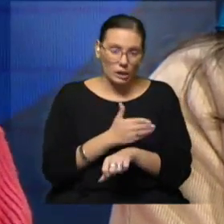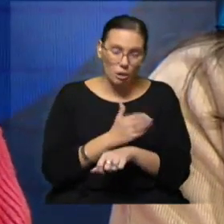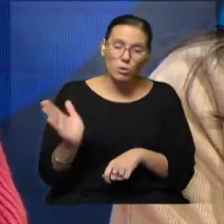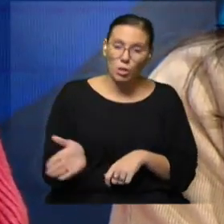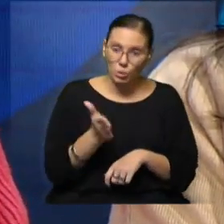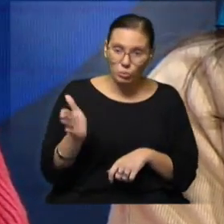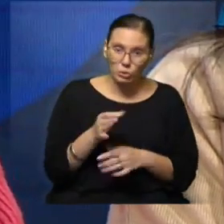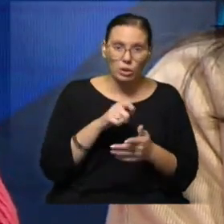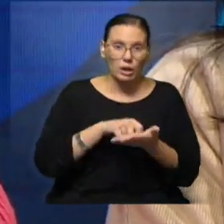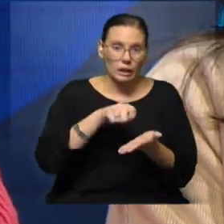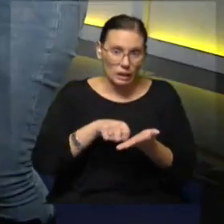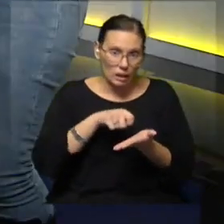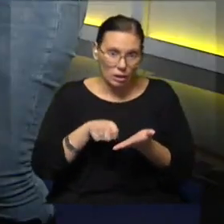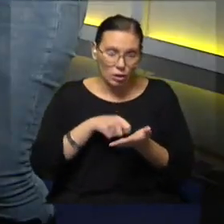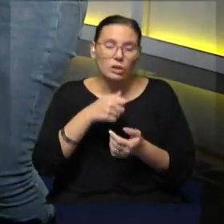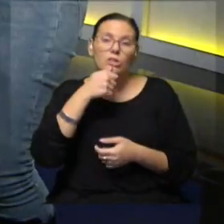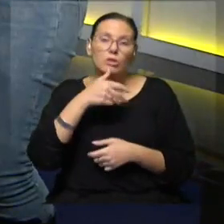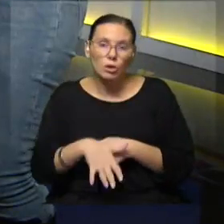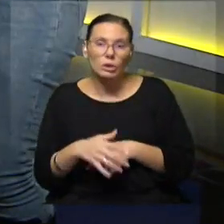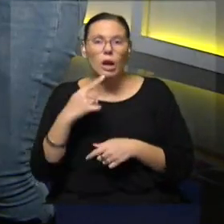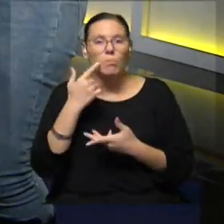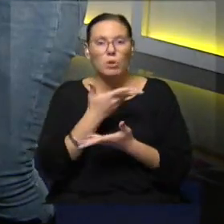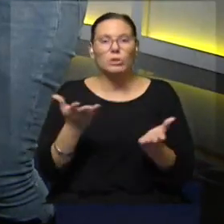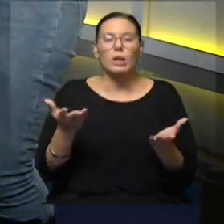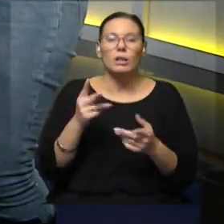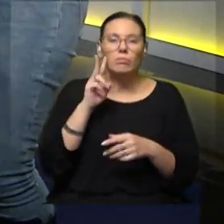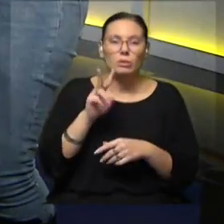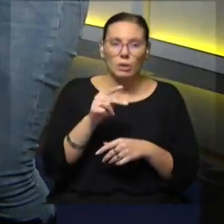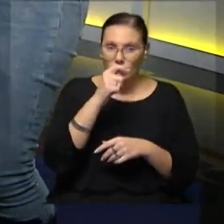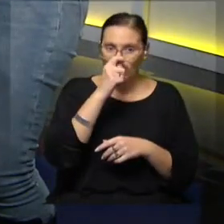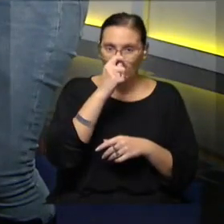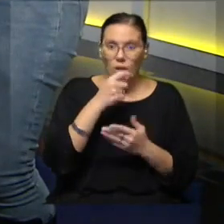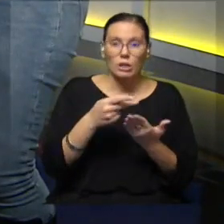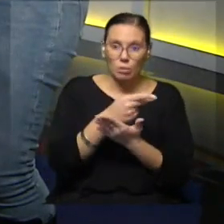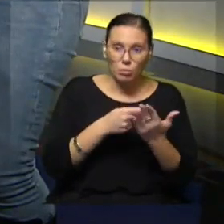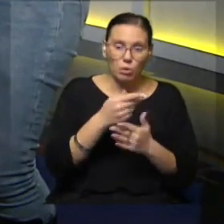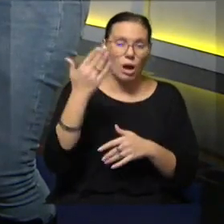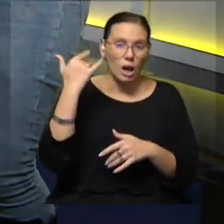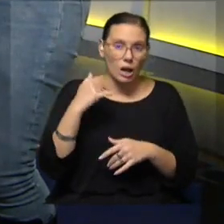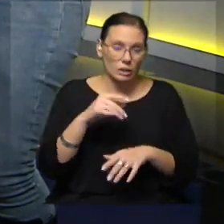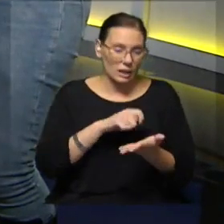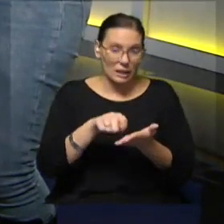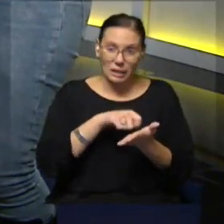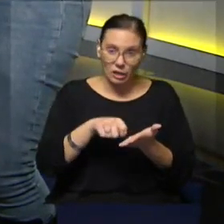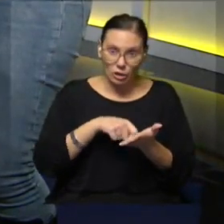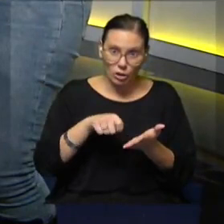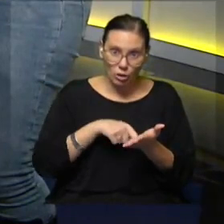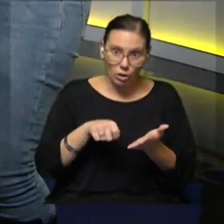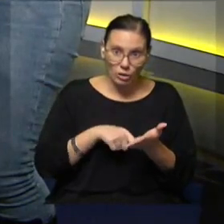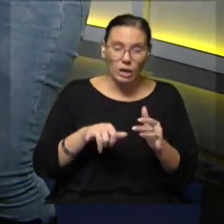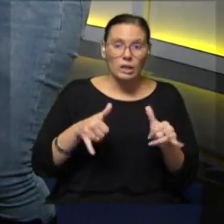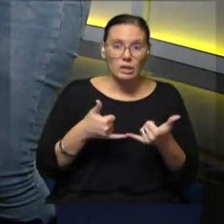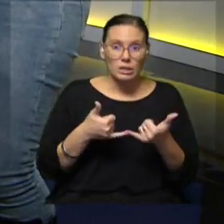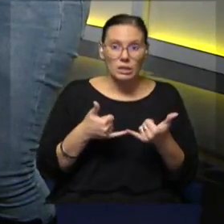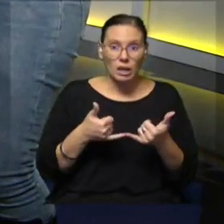era el guión, el storyboard, que es donde vos plasmás visualmente lo que vos habías planteado en el guión, el animatic, donde ya lo